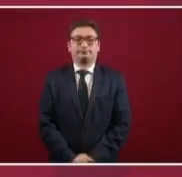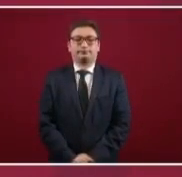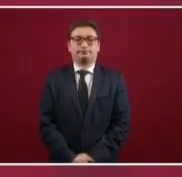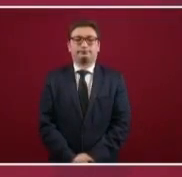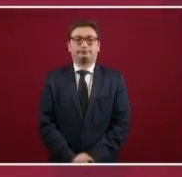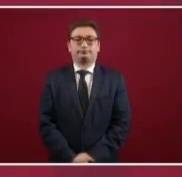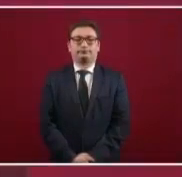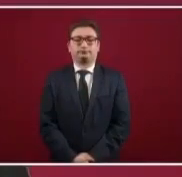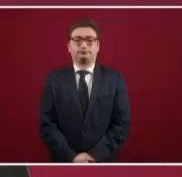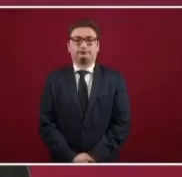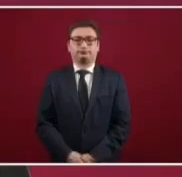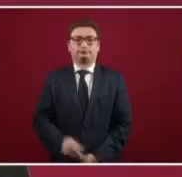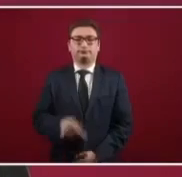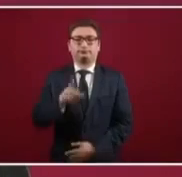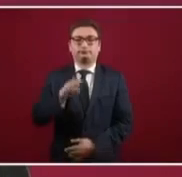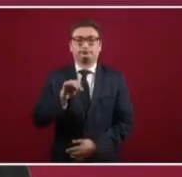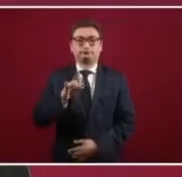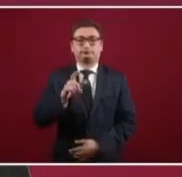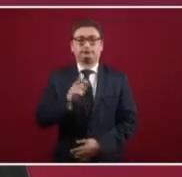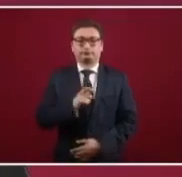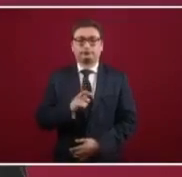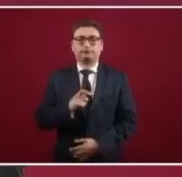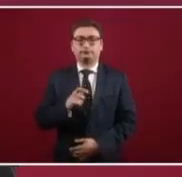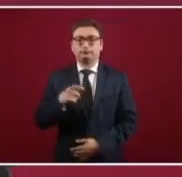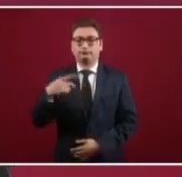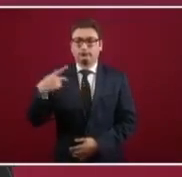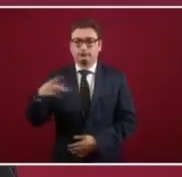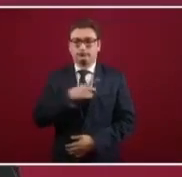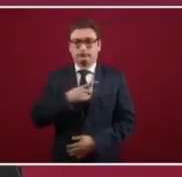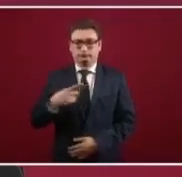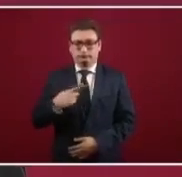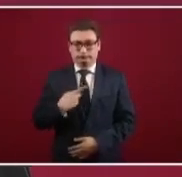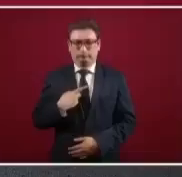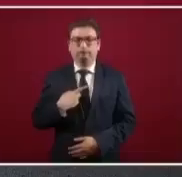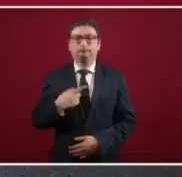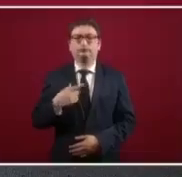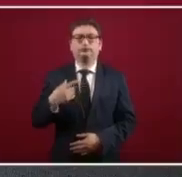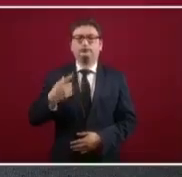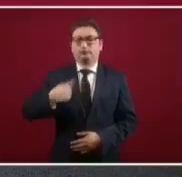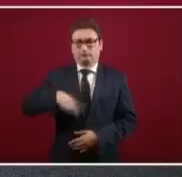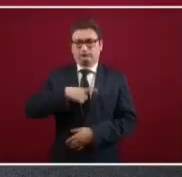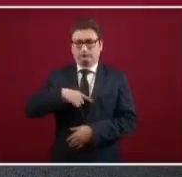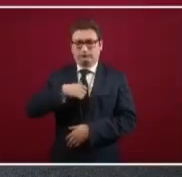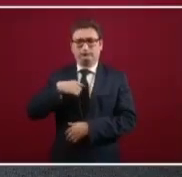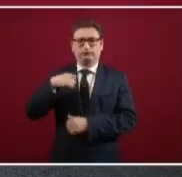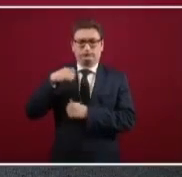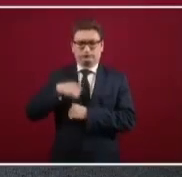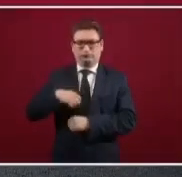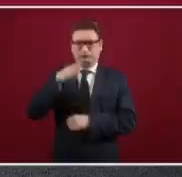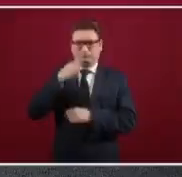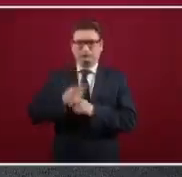por la deuda de pemex cuando tomamos el gobierno